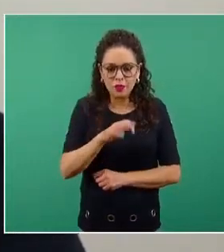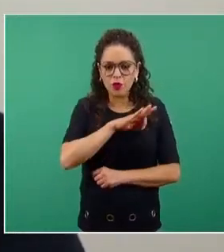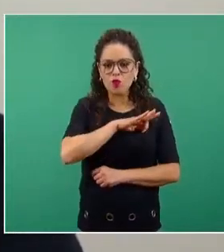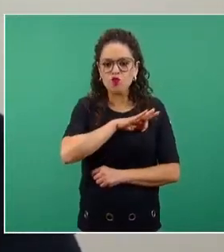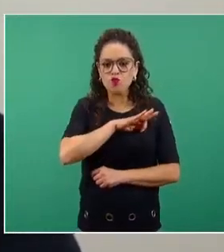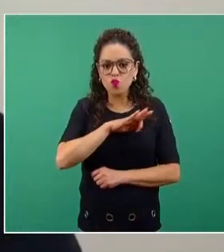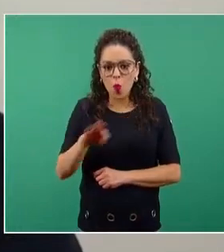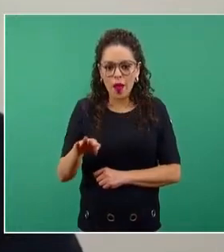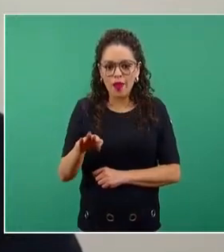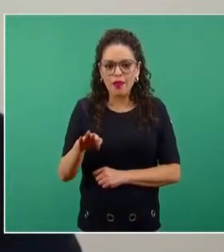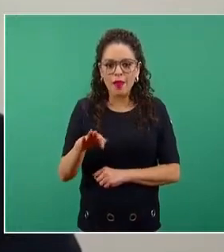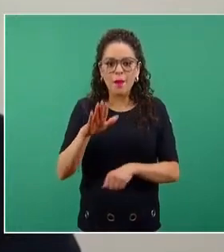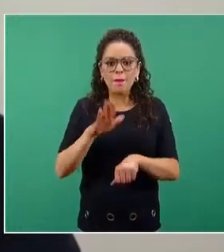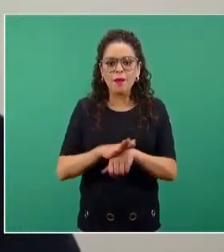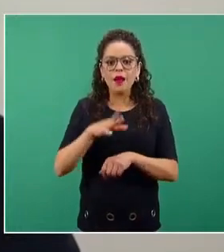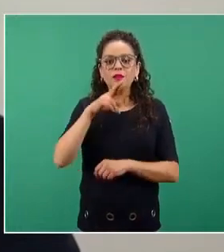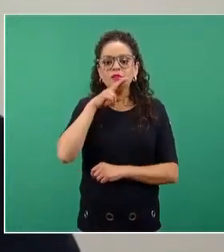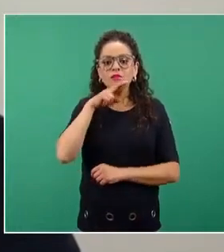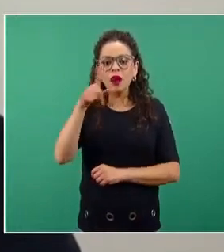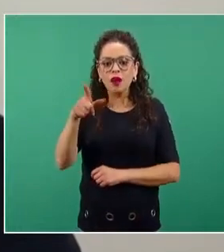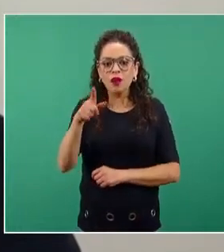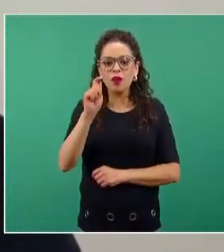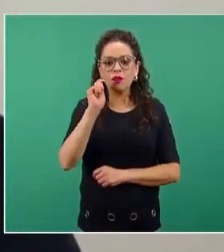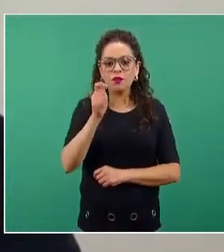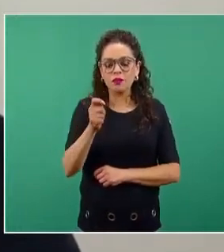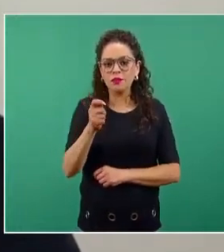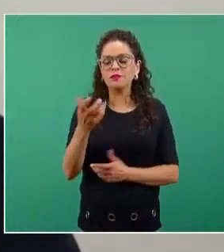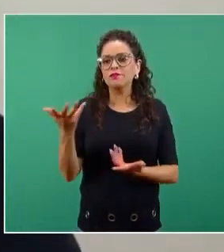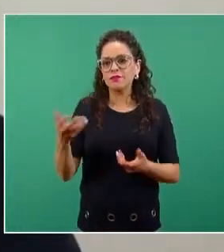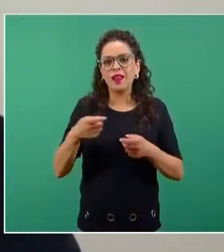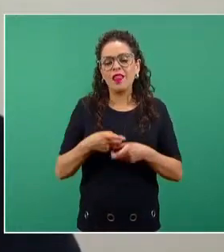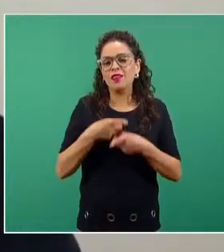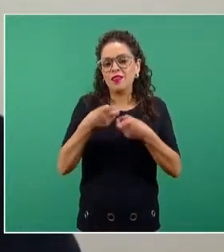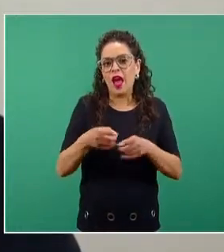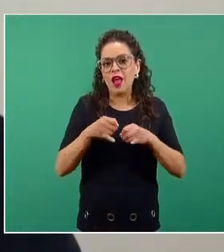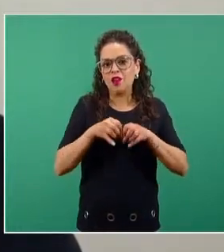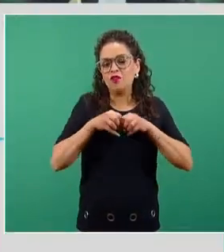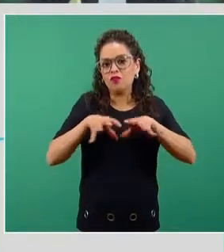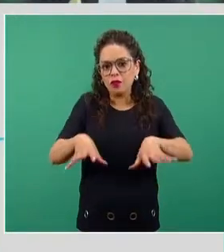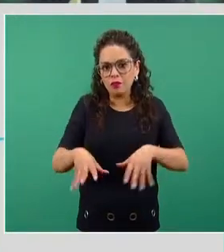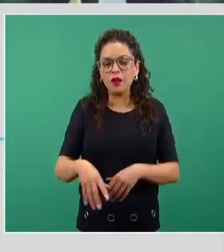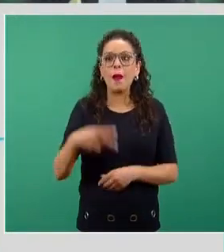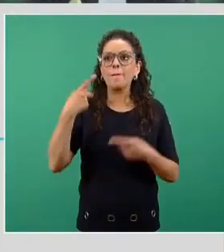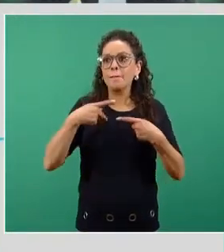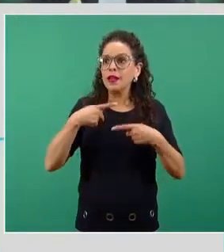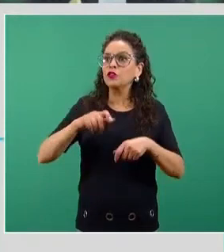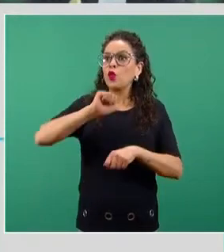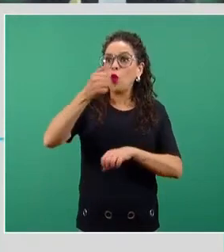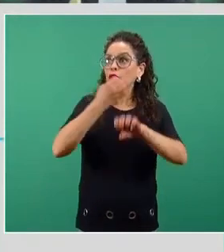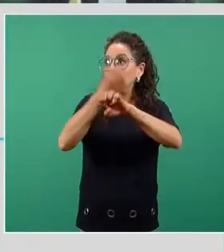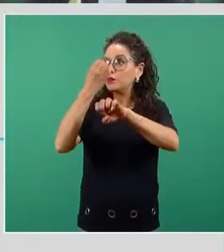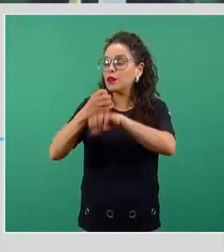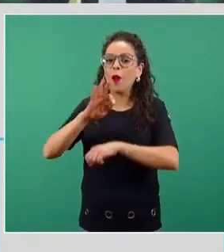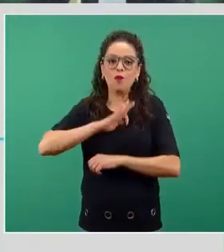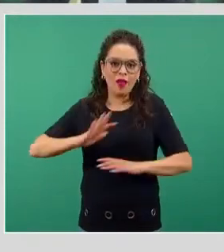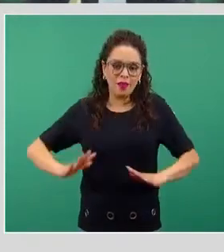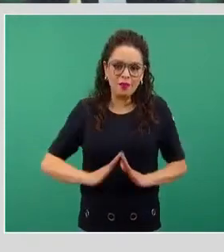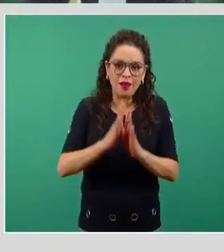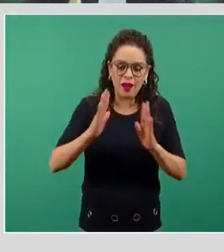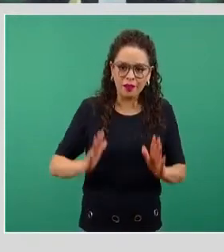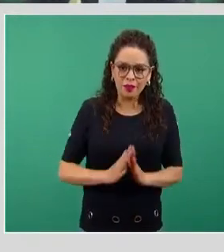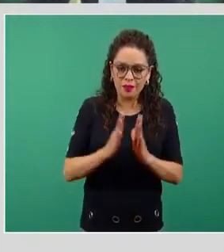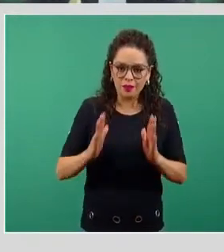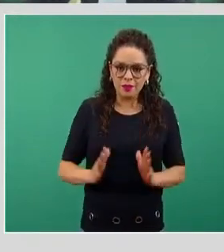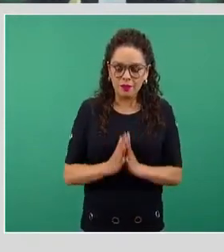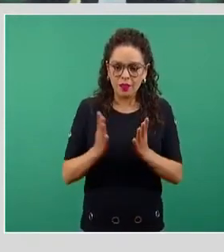también podíamos mejorar la cobertura precisamente de los participantes, pero además también de